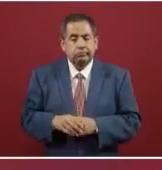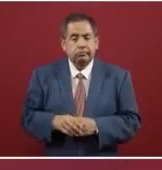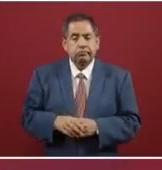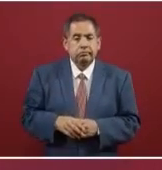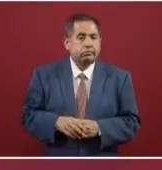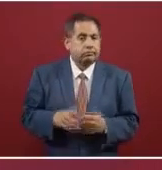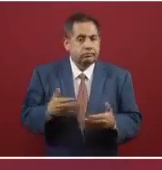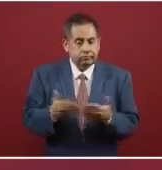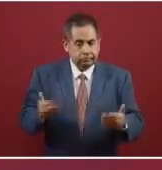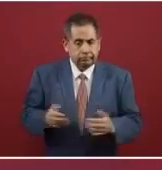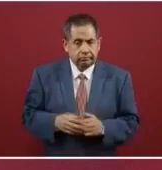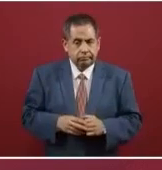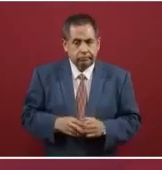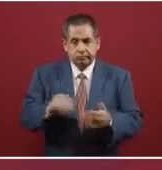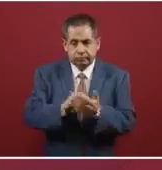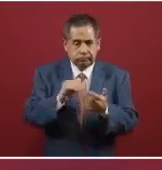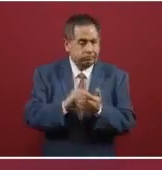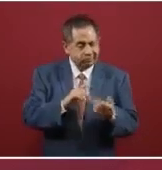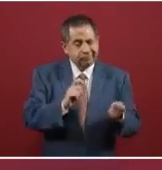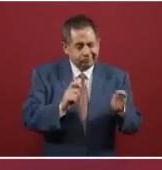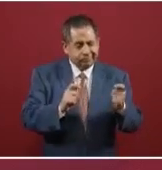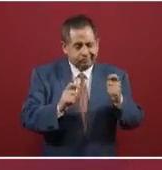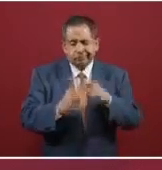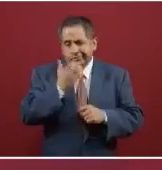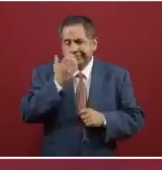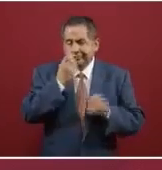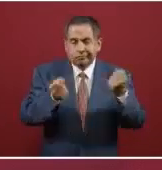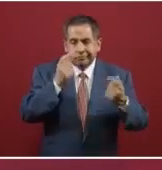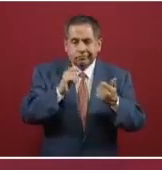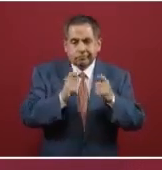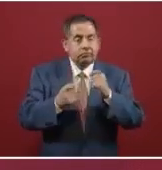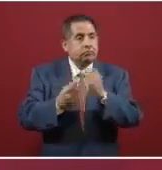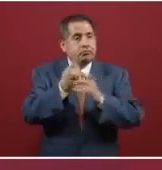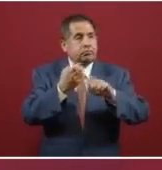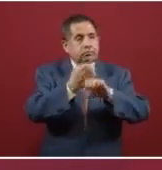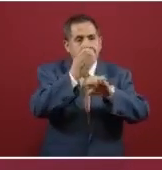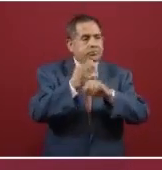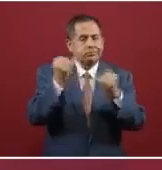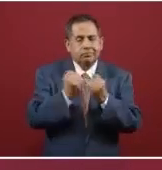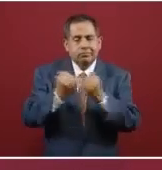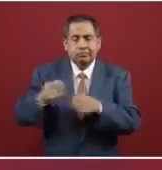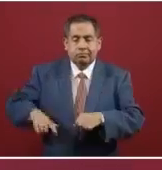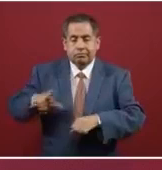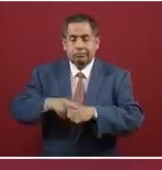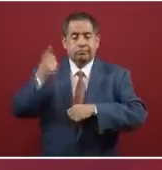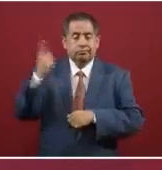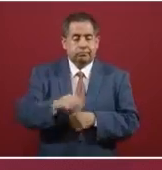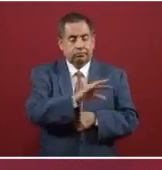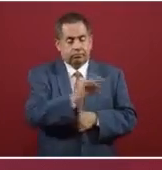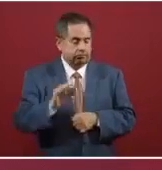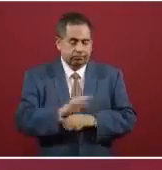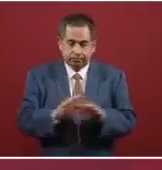se ha cambiado esa práctica en la mayoría de los estados.